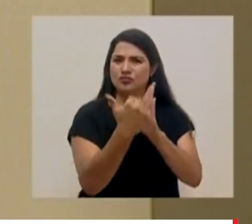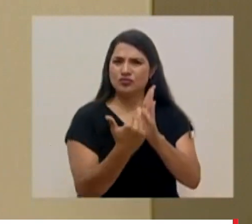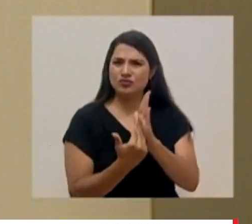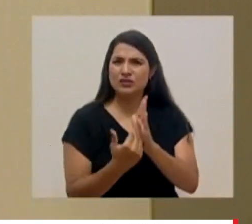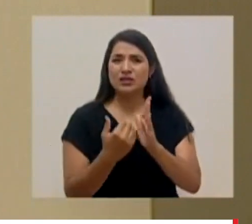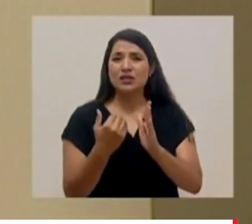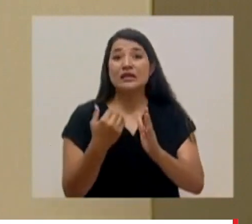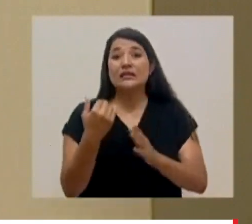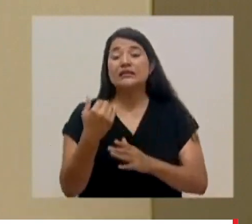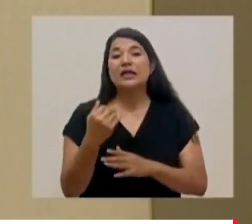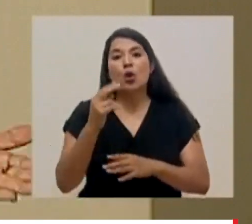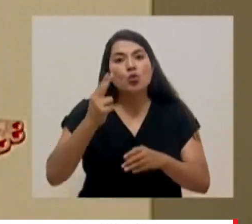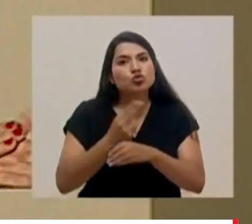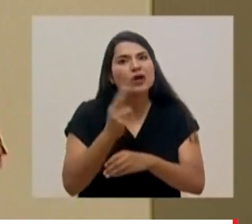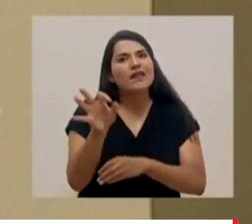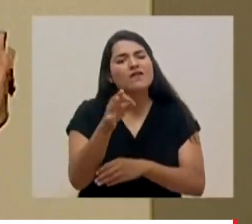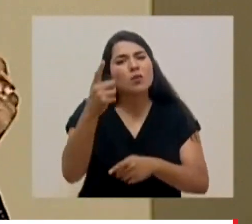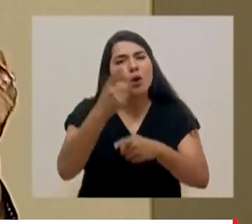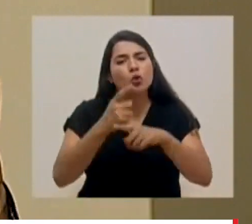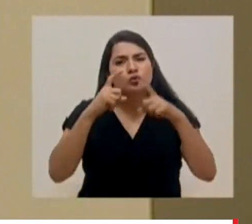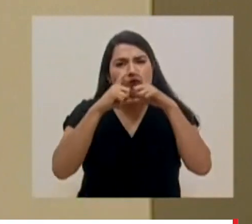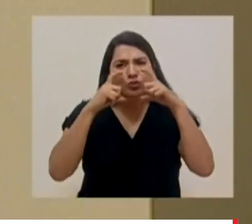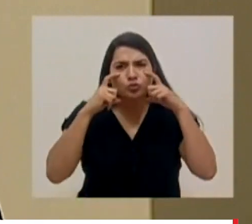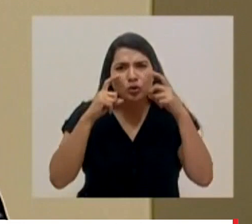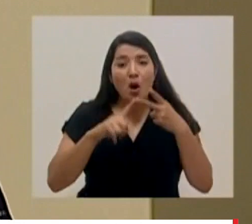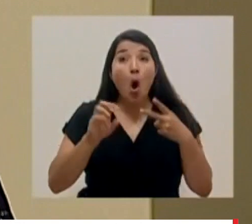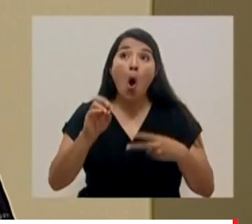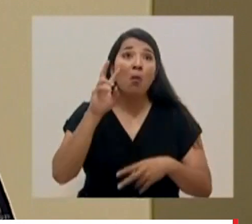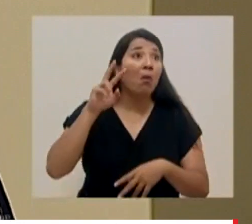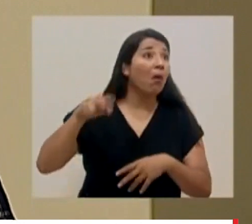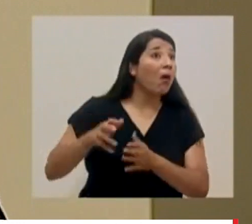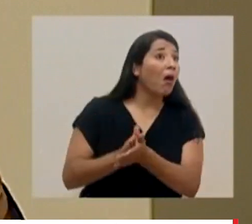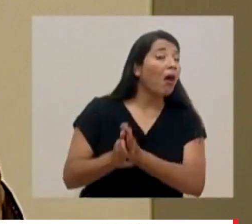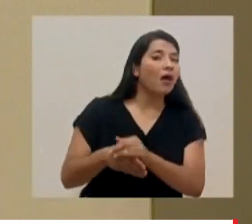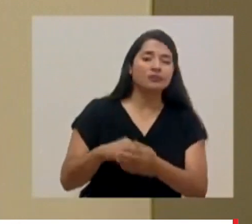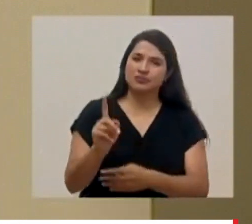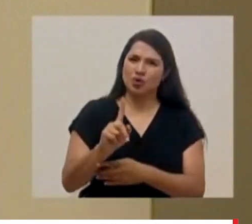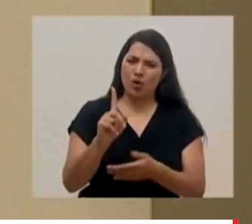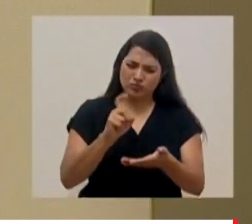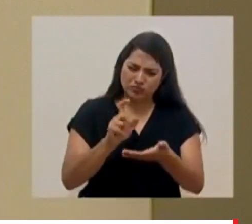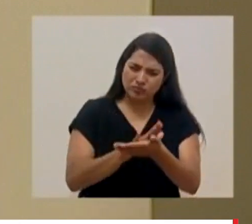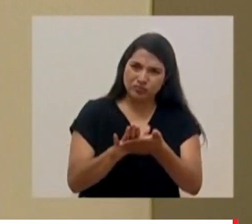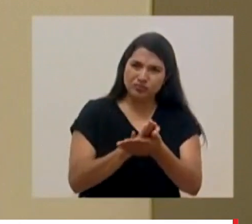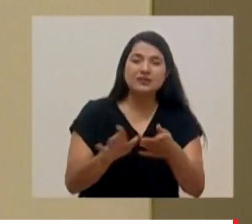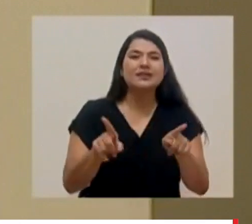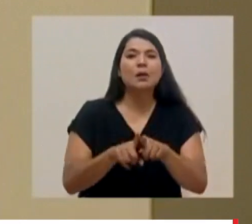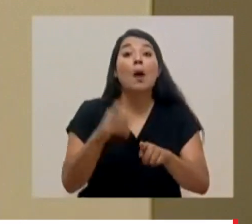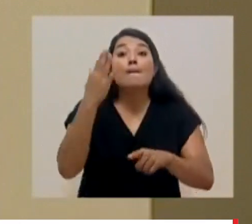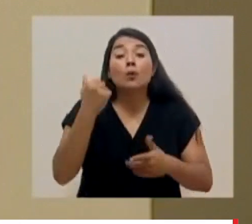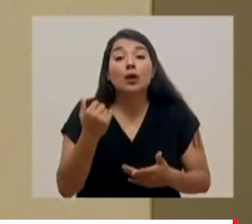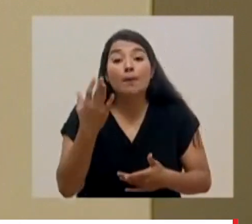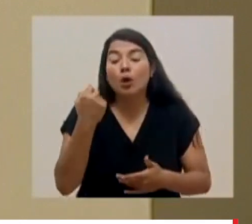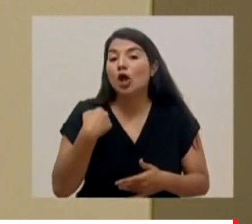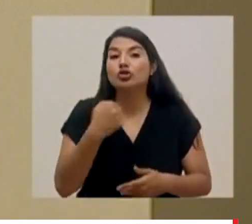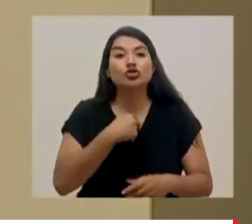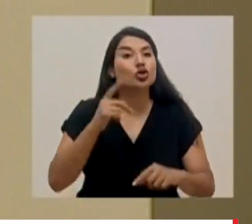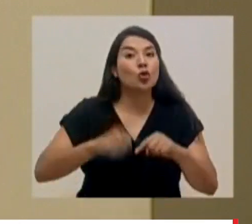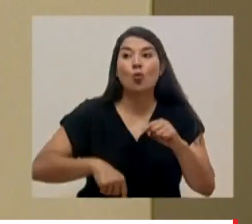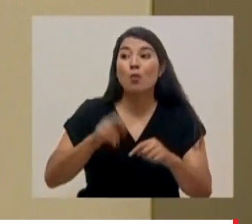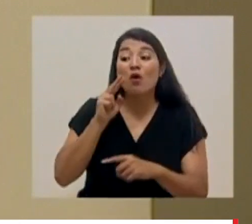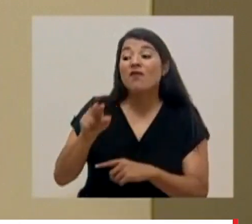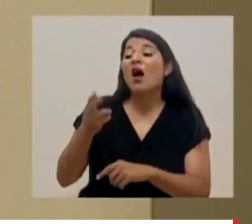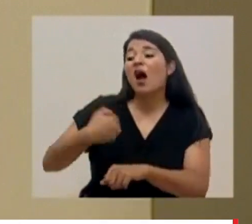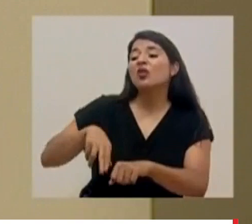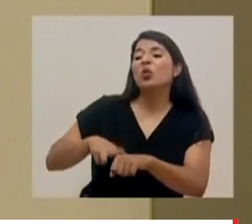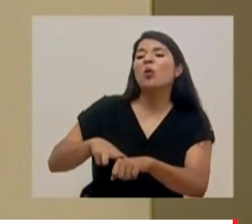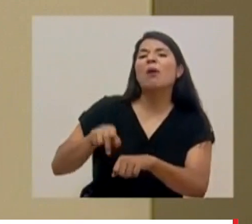la mascarilla, de no lavarse las manos y desinfectárselas. ¿Por qué? Porque no podemos ver normal lo que no es